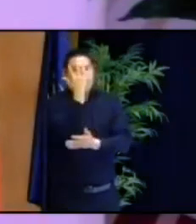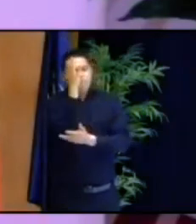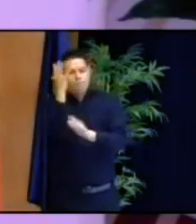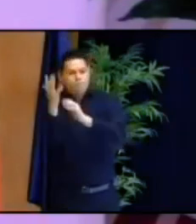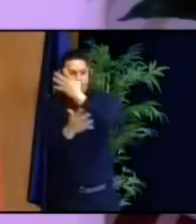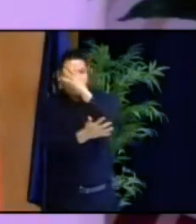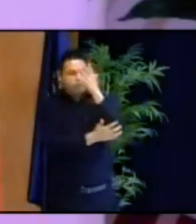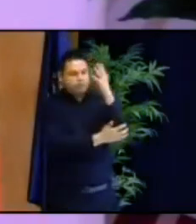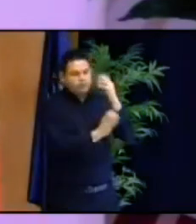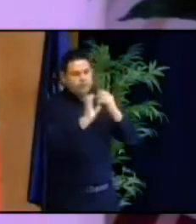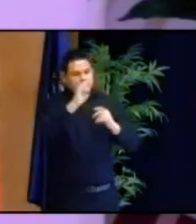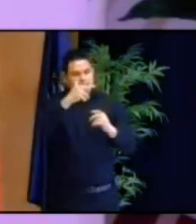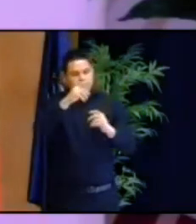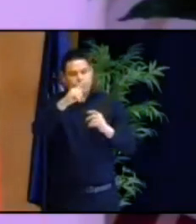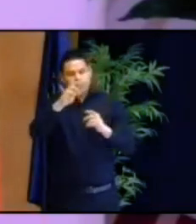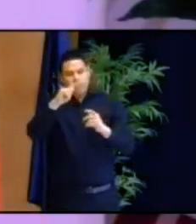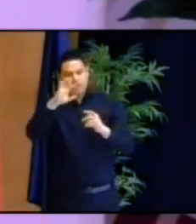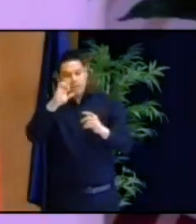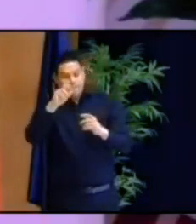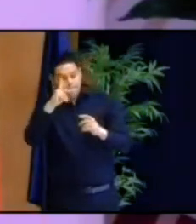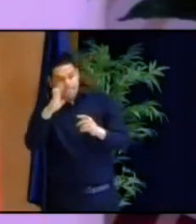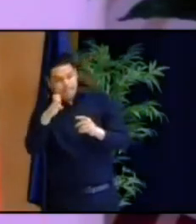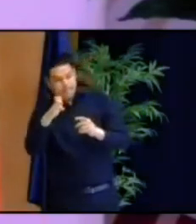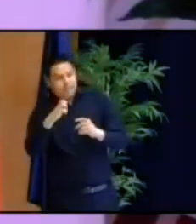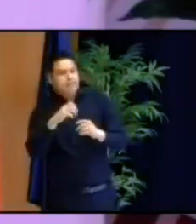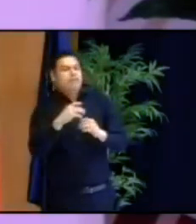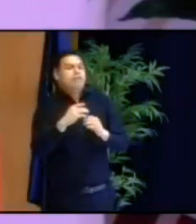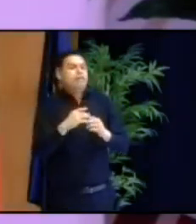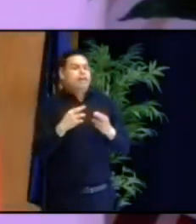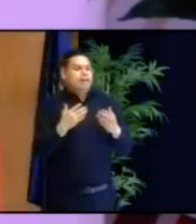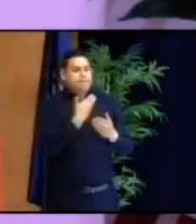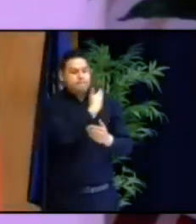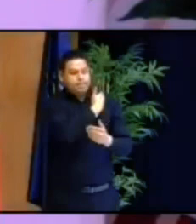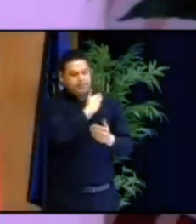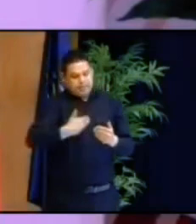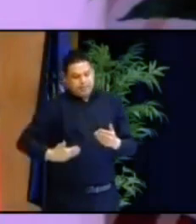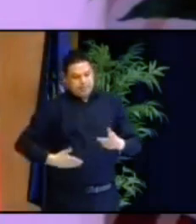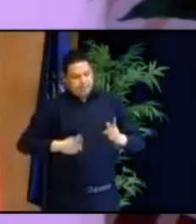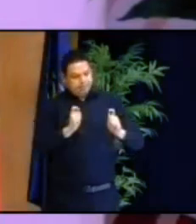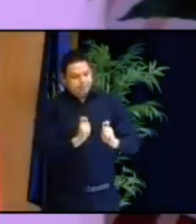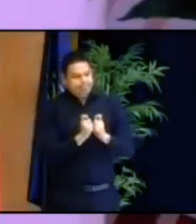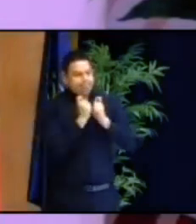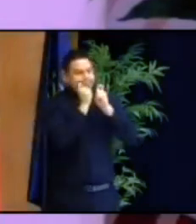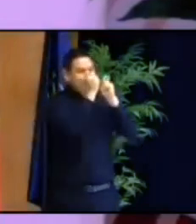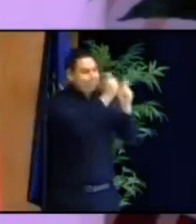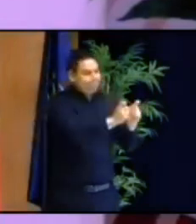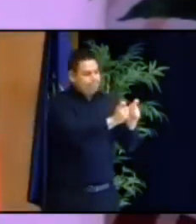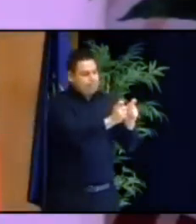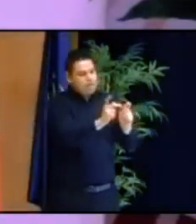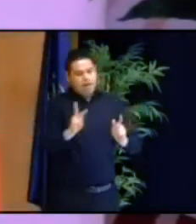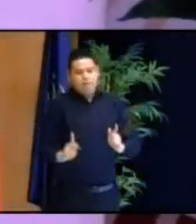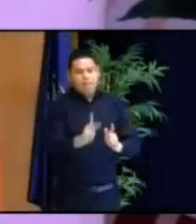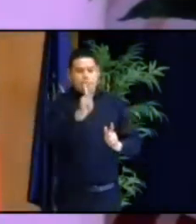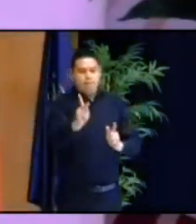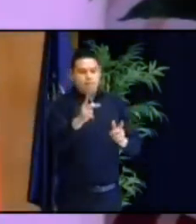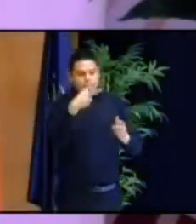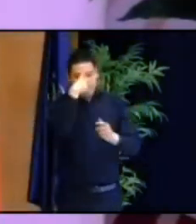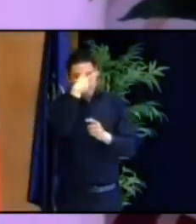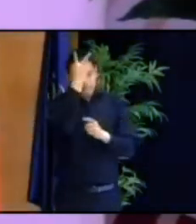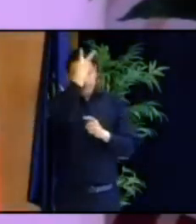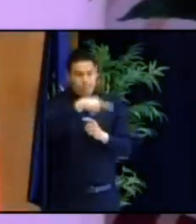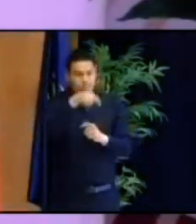Chapultepec, un espacio que fue entregado por el presidente al pueblo de México, y ahí en ese lugar está